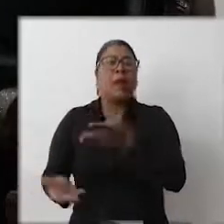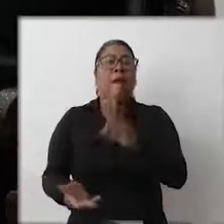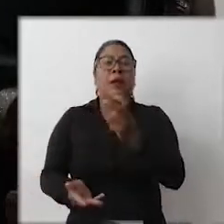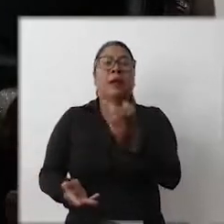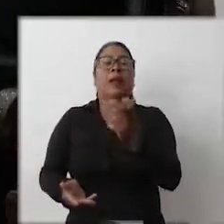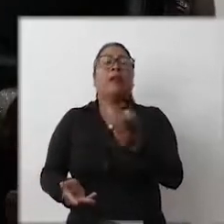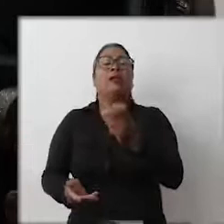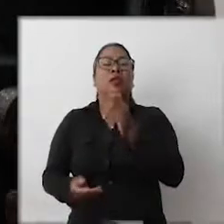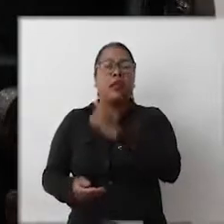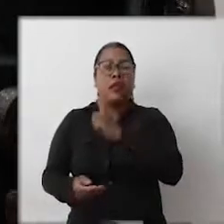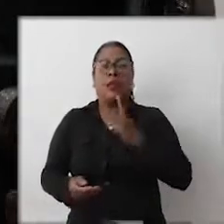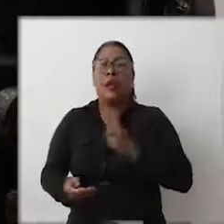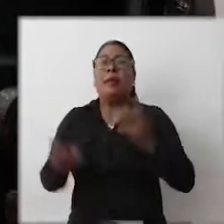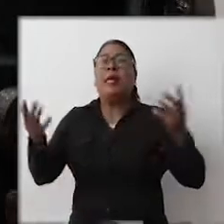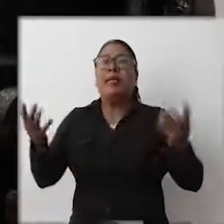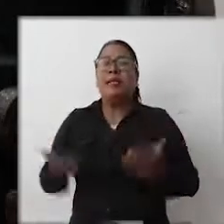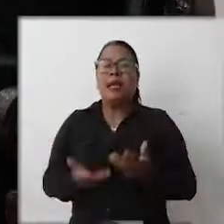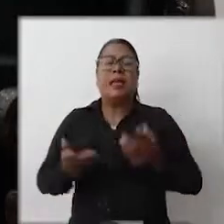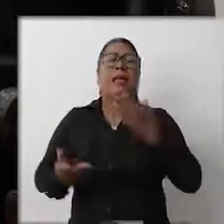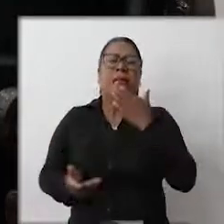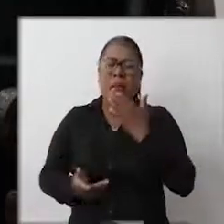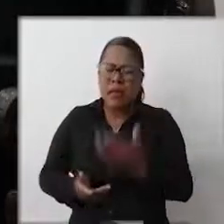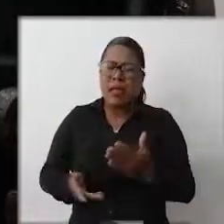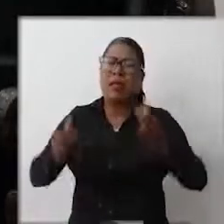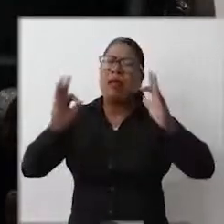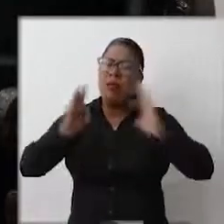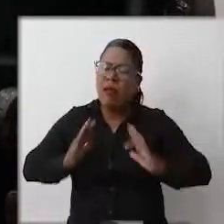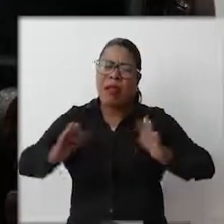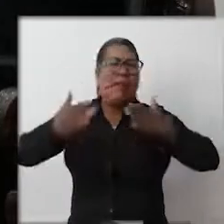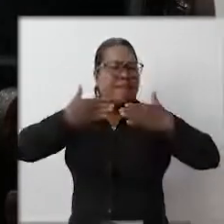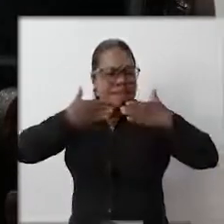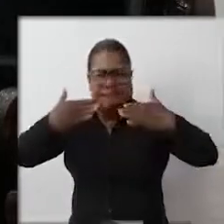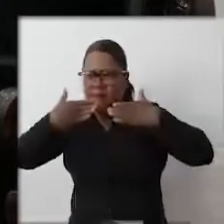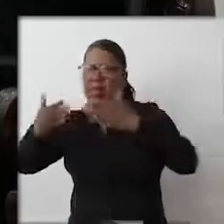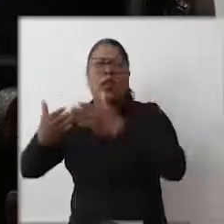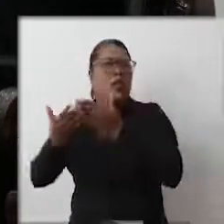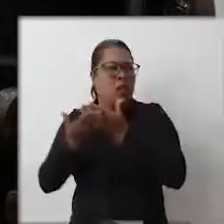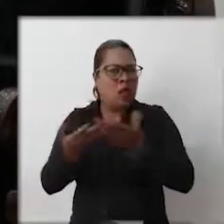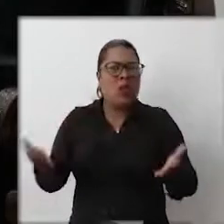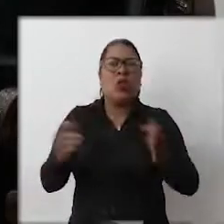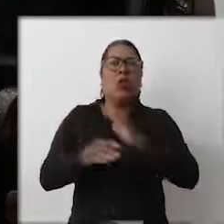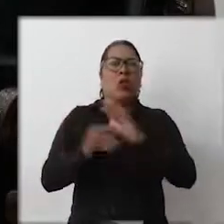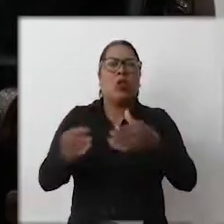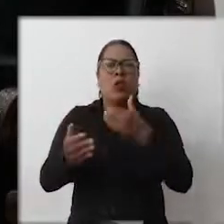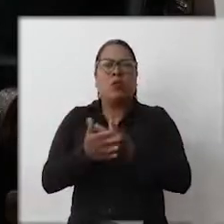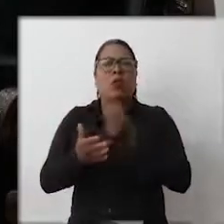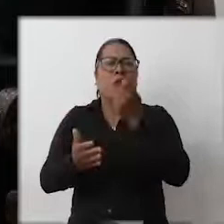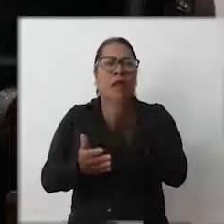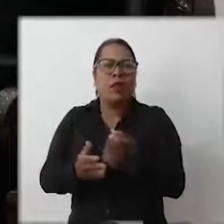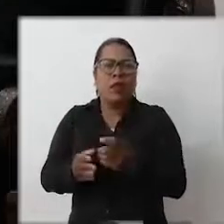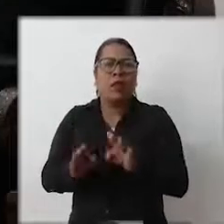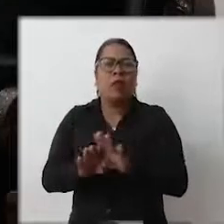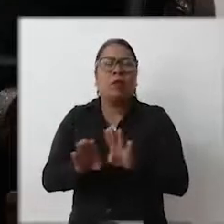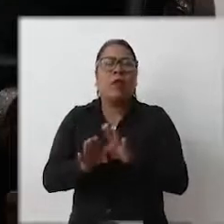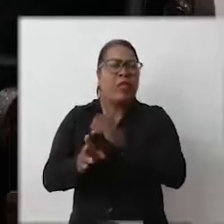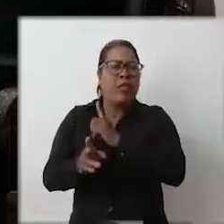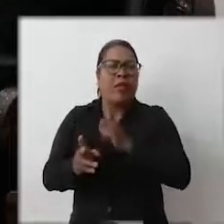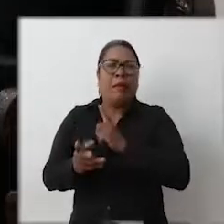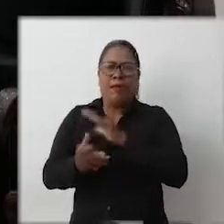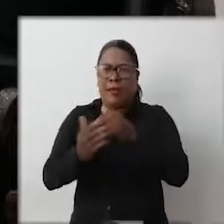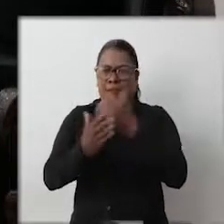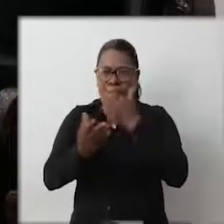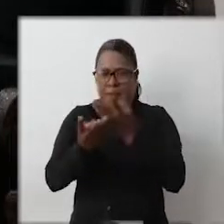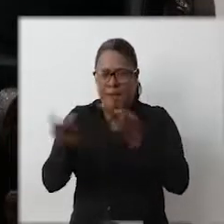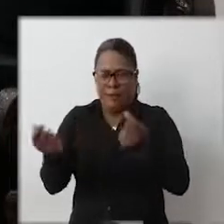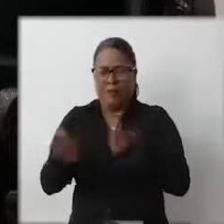martes 15 de los Corrientes rindieron protesta a los nuevos agentes municipales y encargados en aquellas agencias municipales